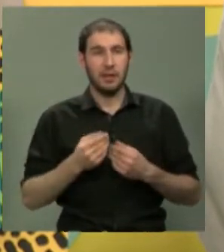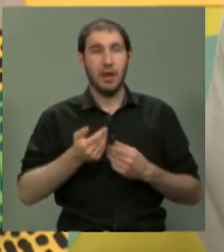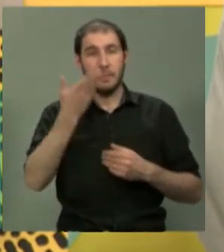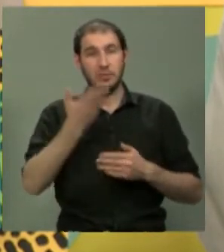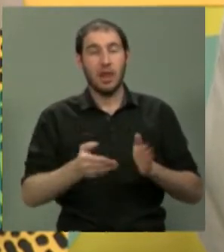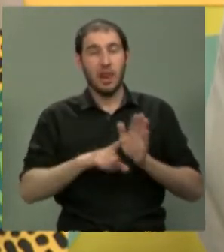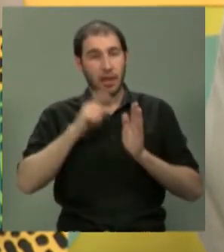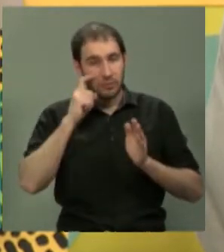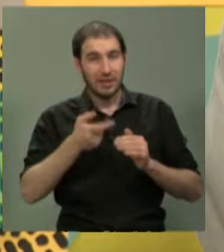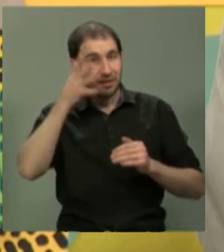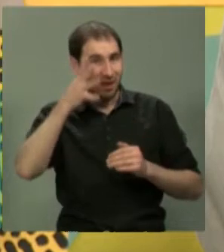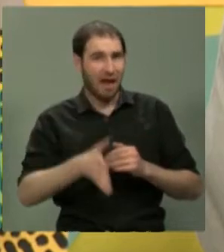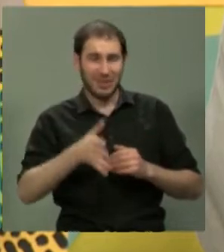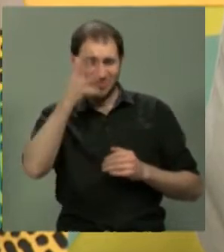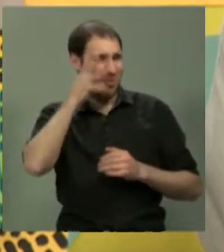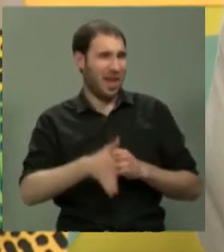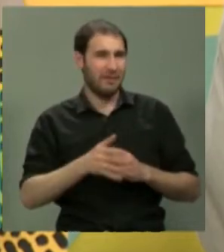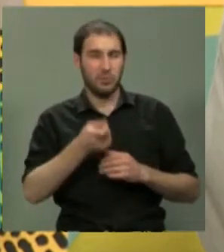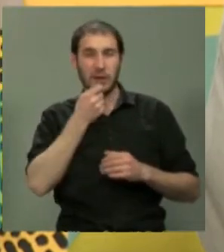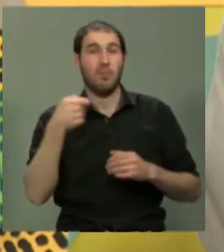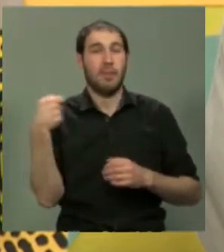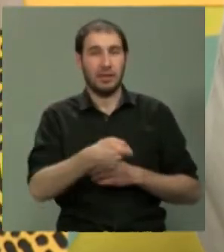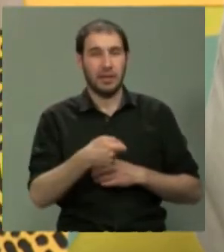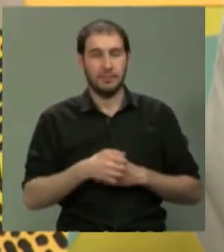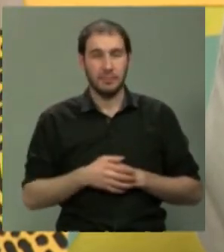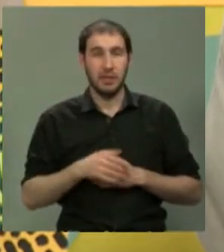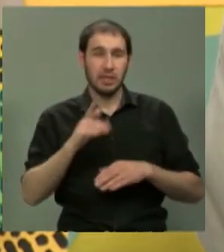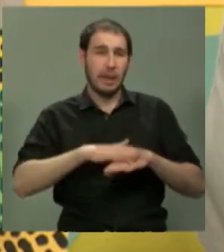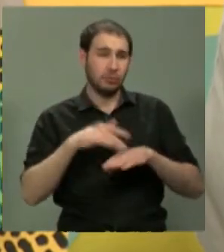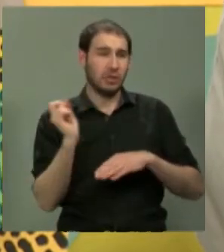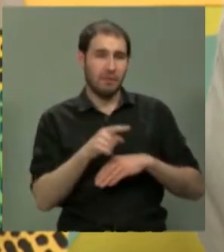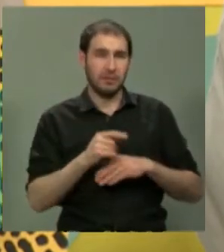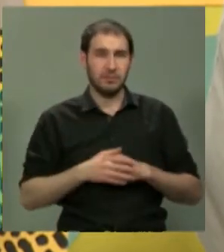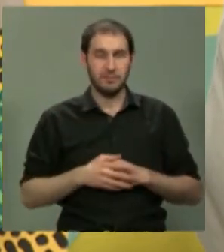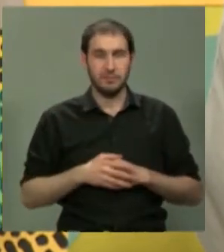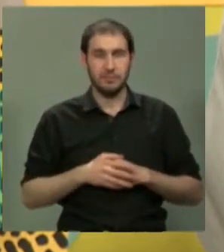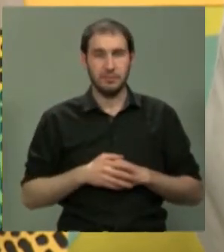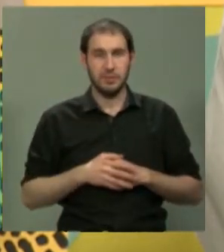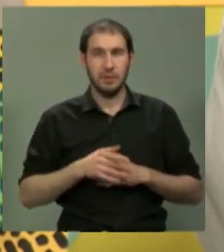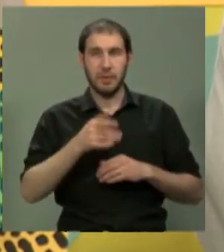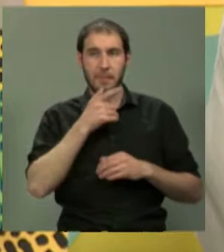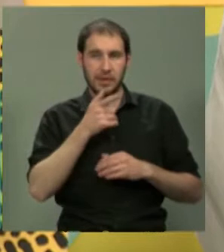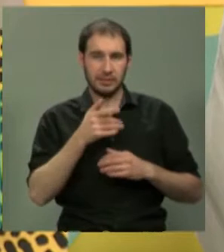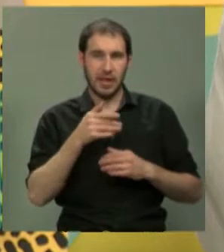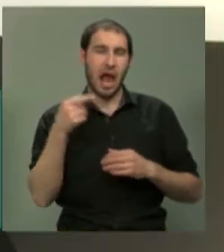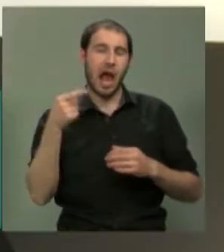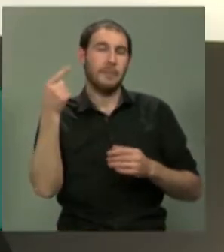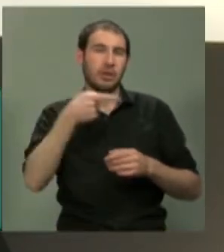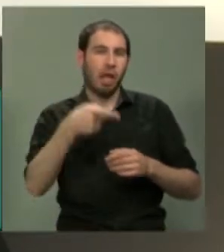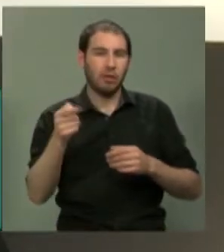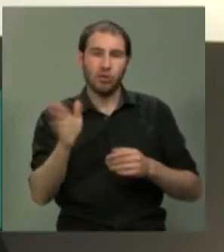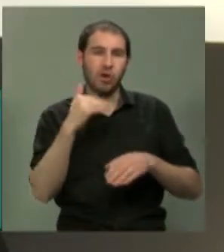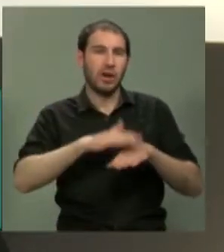comete un ilícito grave, gravísimo, como puede ser un homicidio, que sea responsable de su acto. No creo que estar criminalizando a nadie por